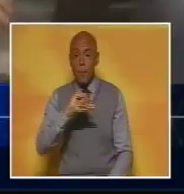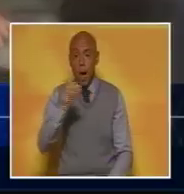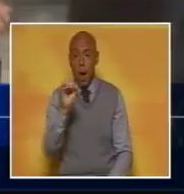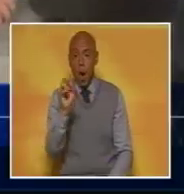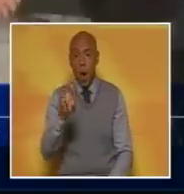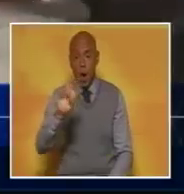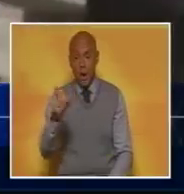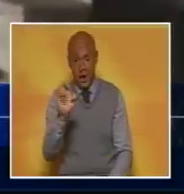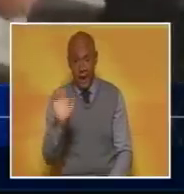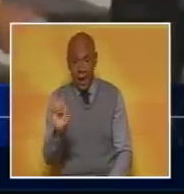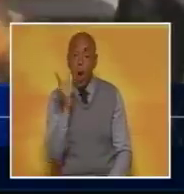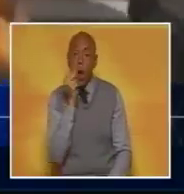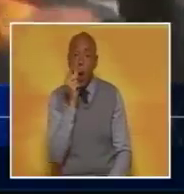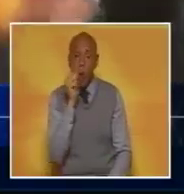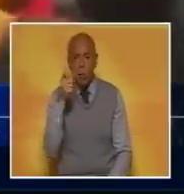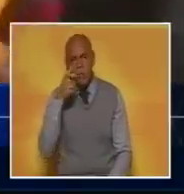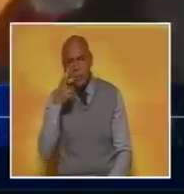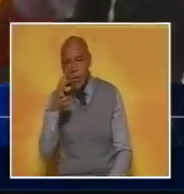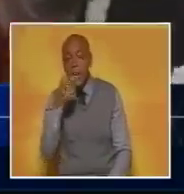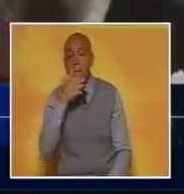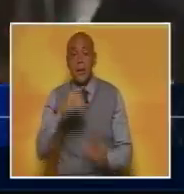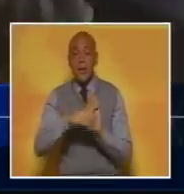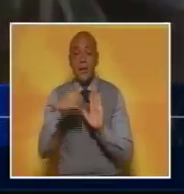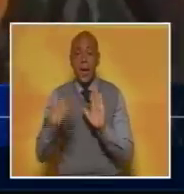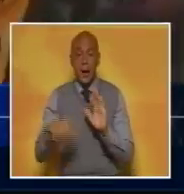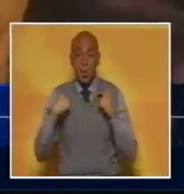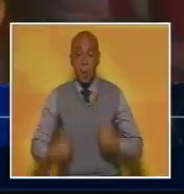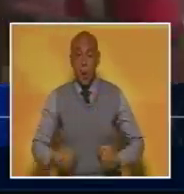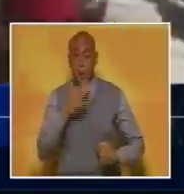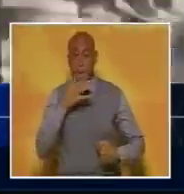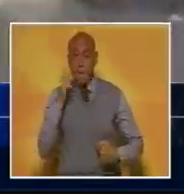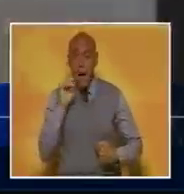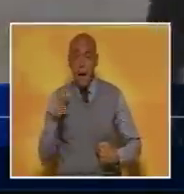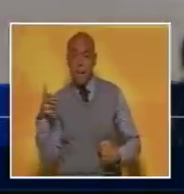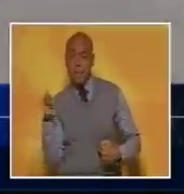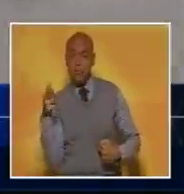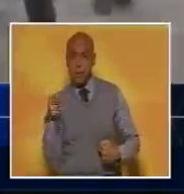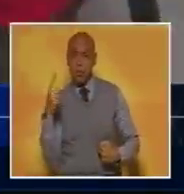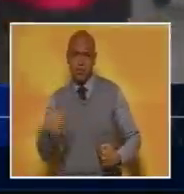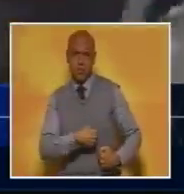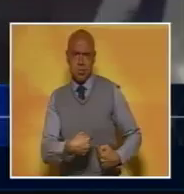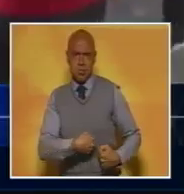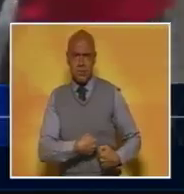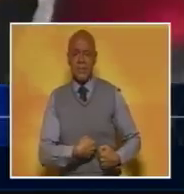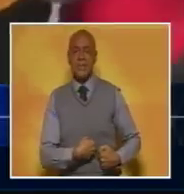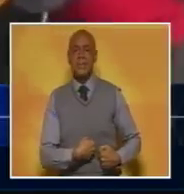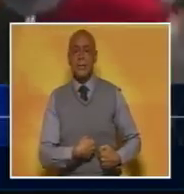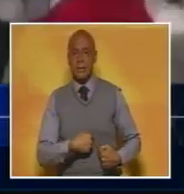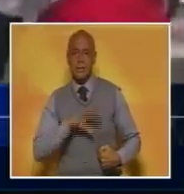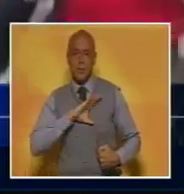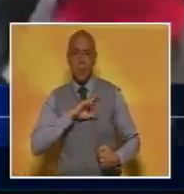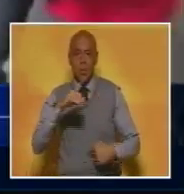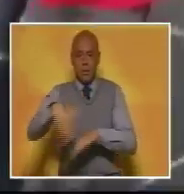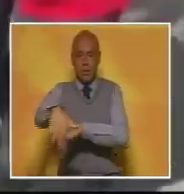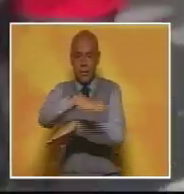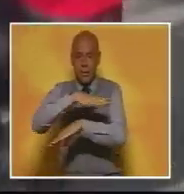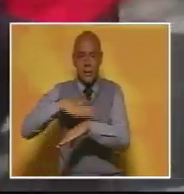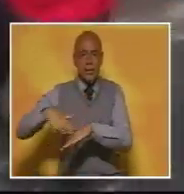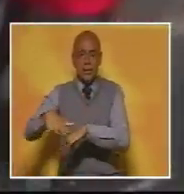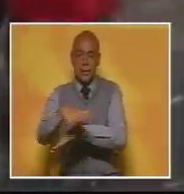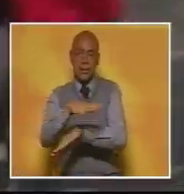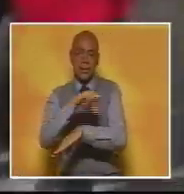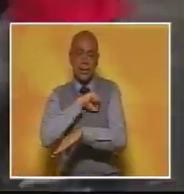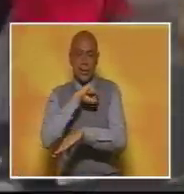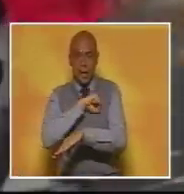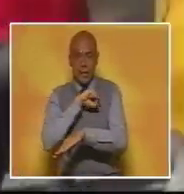Instituto Chileno de Derechos Humanos, resultó herido por balines en uno de los incidentes que se registraron en los alrededores del